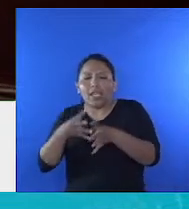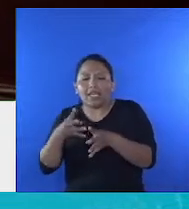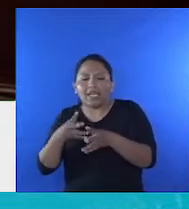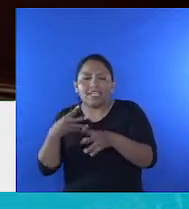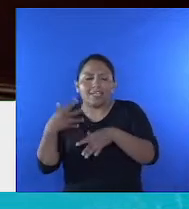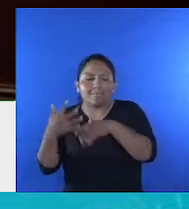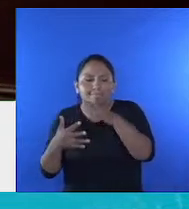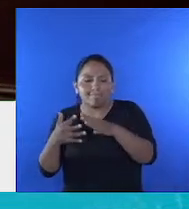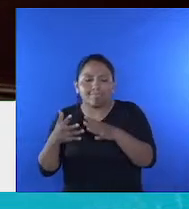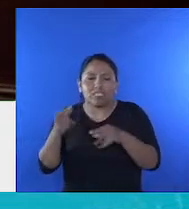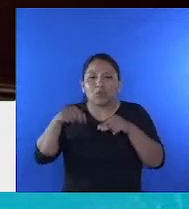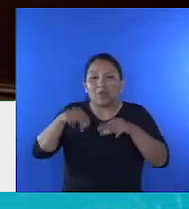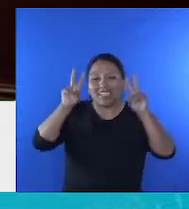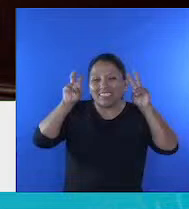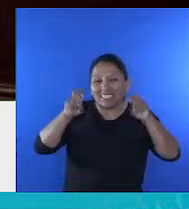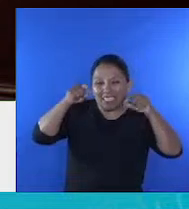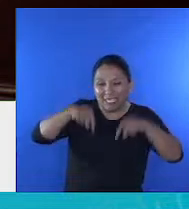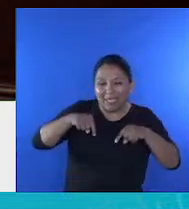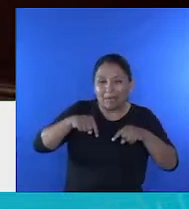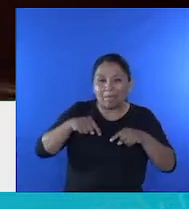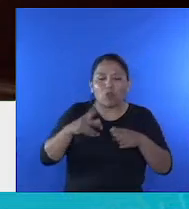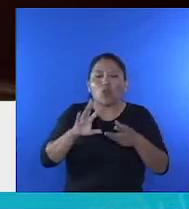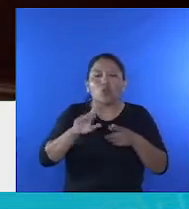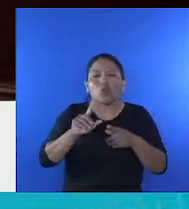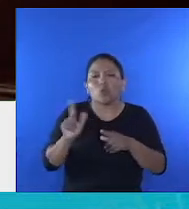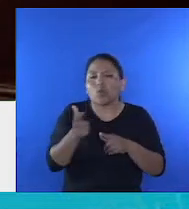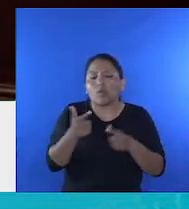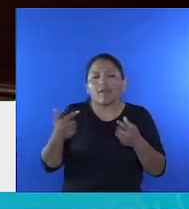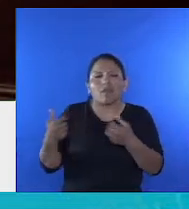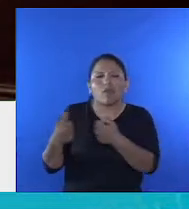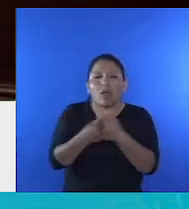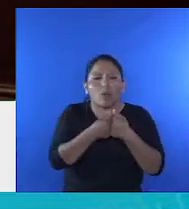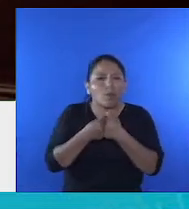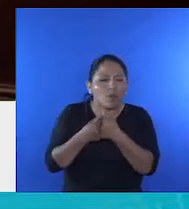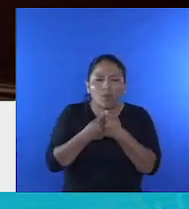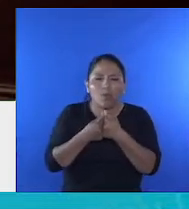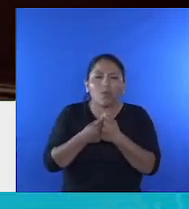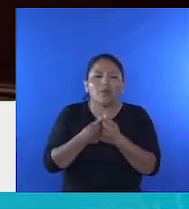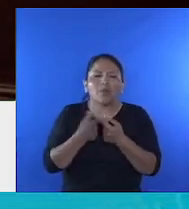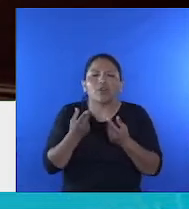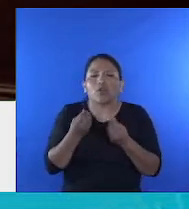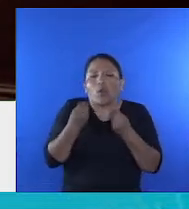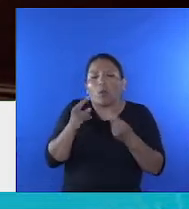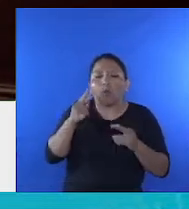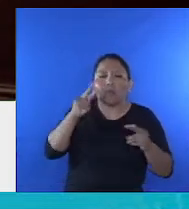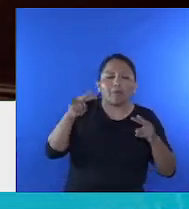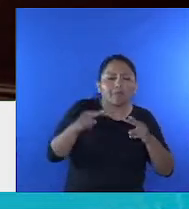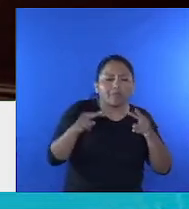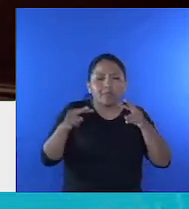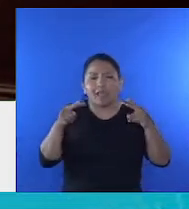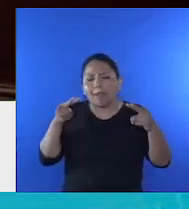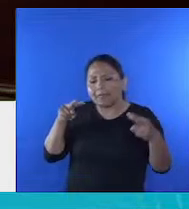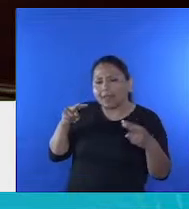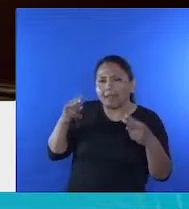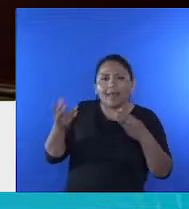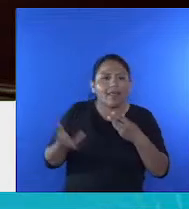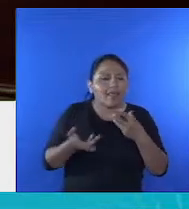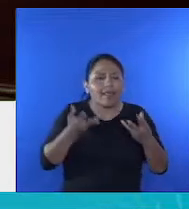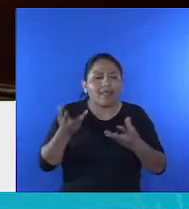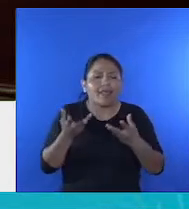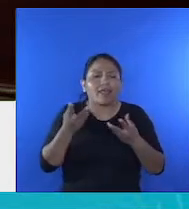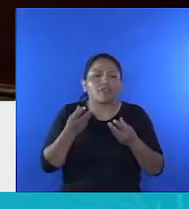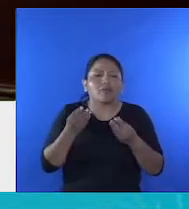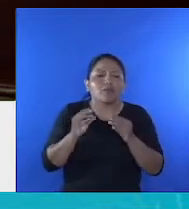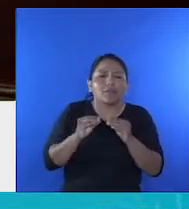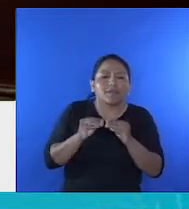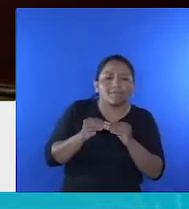que lo cierto es que sobre estas cosas muchas veces no hay un consenso sobre cómo se aborda o la mirada que se tiene sobre lo